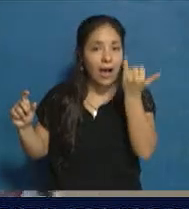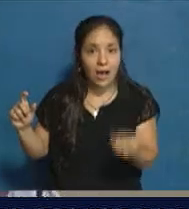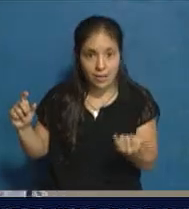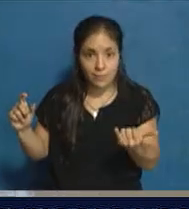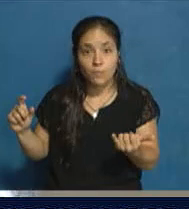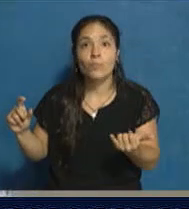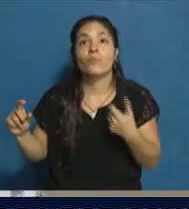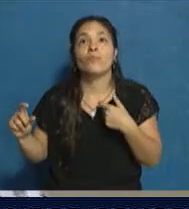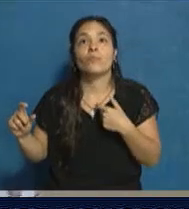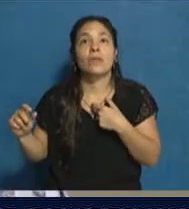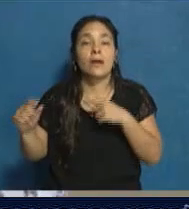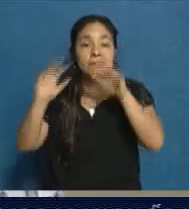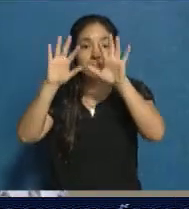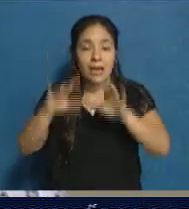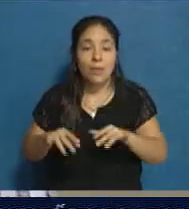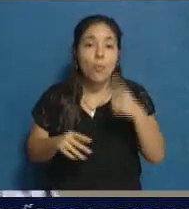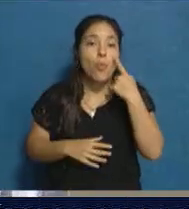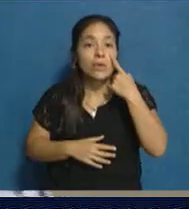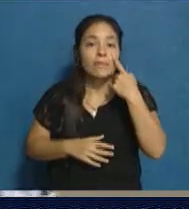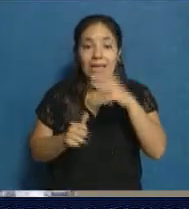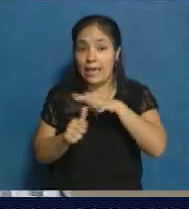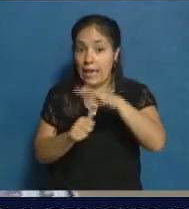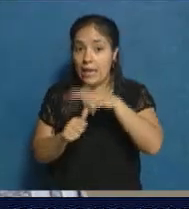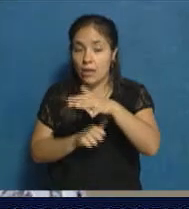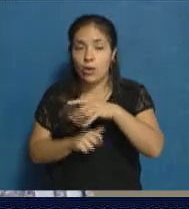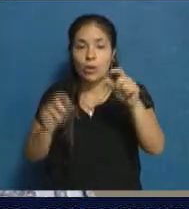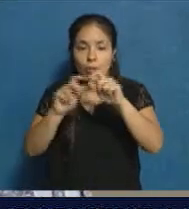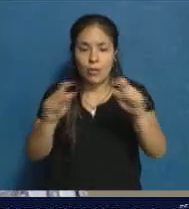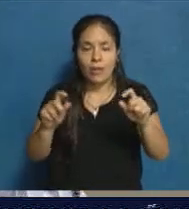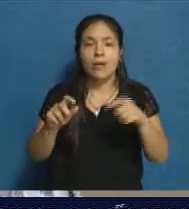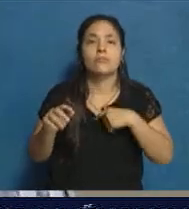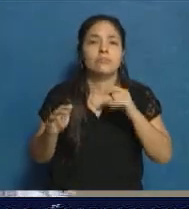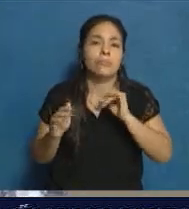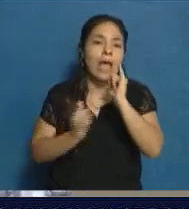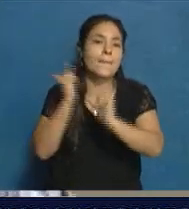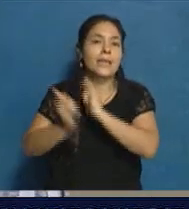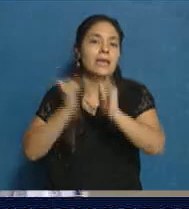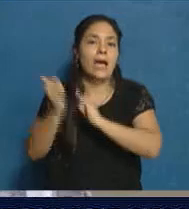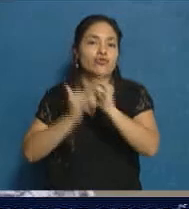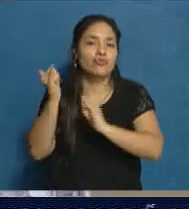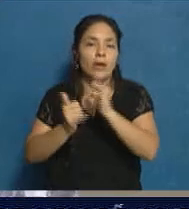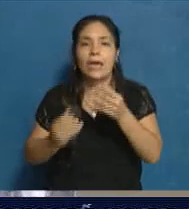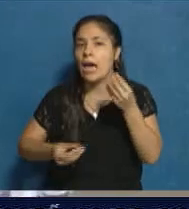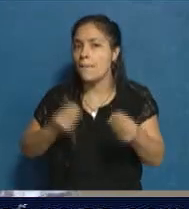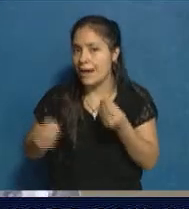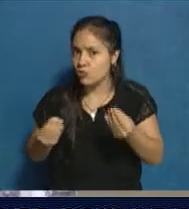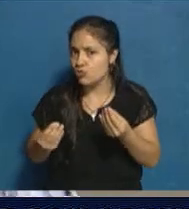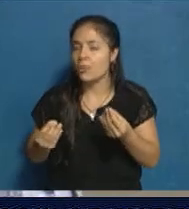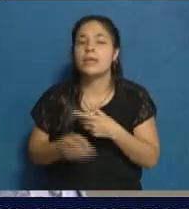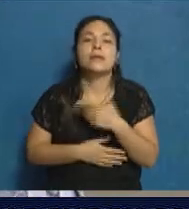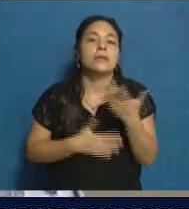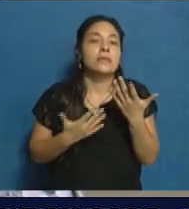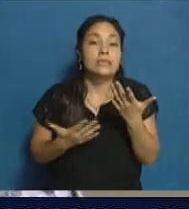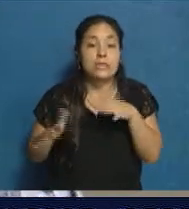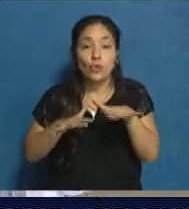va a la página de la municipalidad, la parte de género, que es una exposición que se puede hacer. ¿En qué sentido? Nos pueden contar qué es lo que pasó, qué es lo